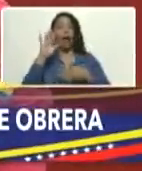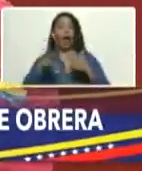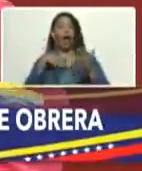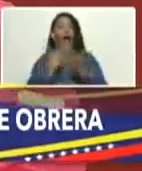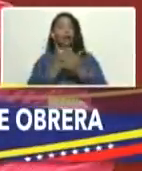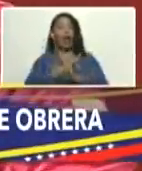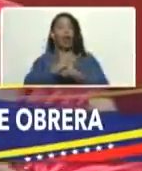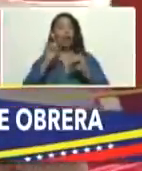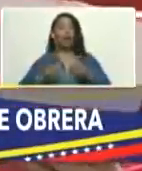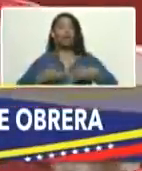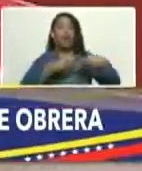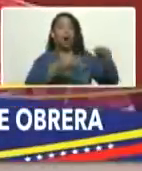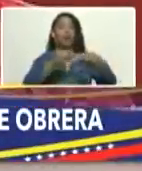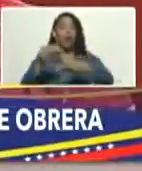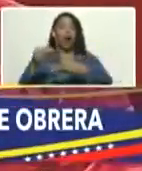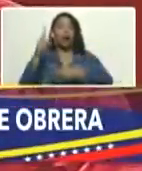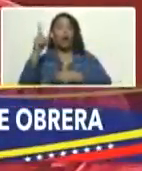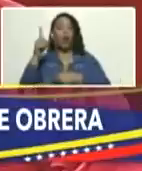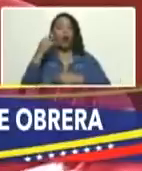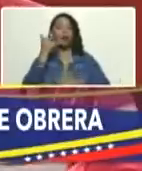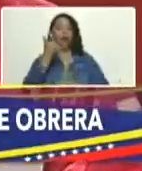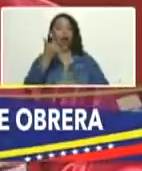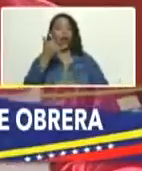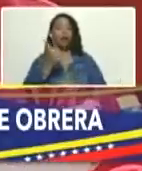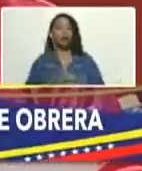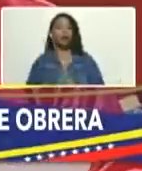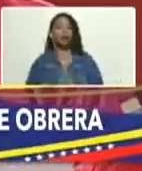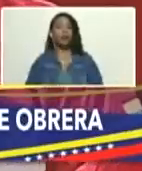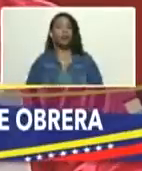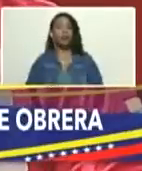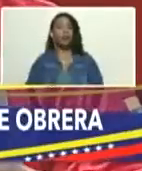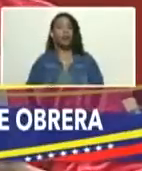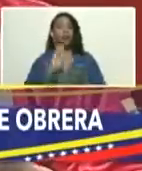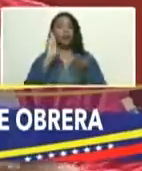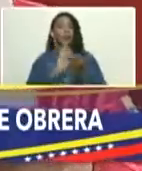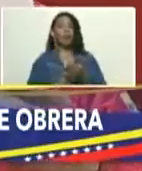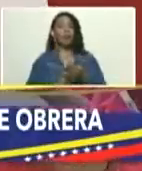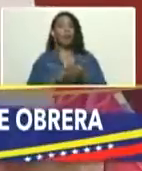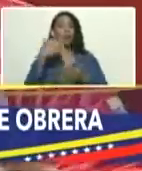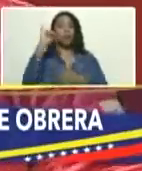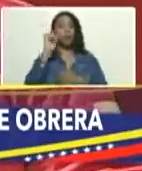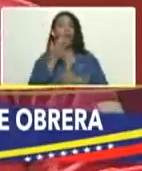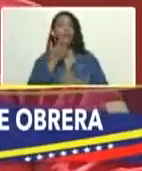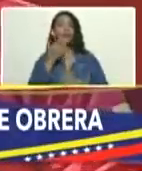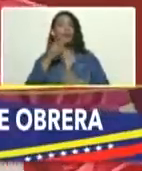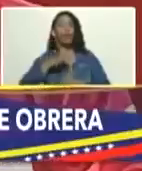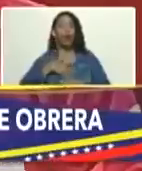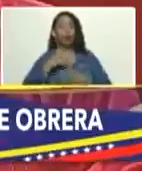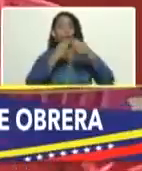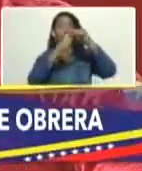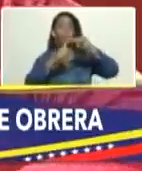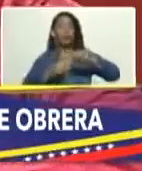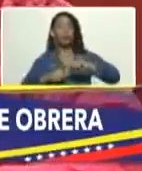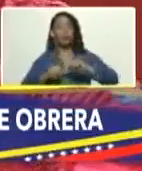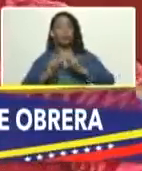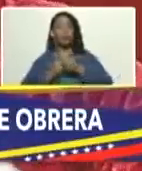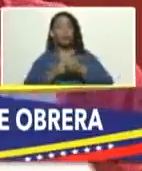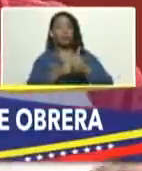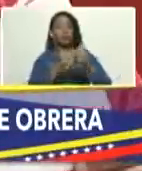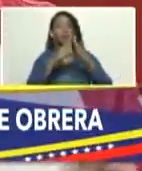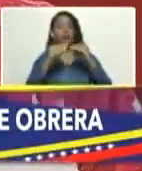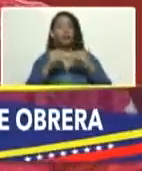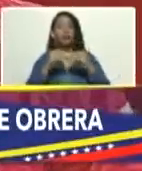finalización de la distribución a través de un teléfono y la aplicación, allí pueden contabilizar y hacerle seguimiento a todos